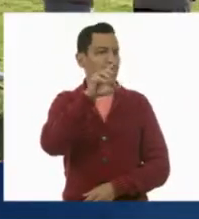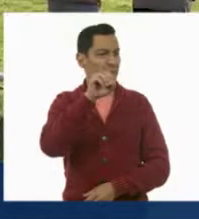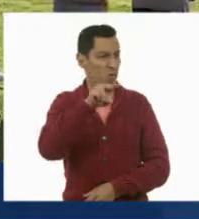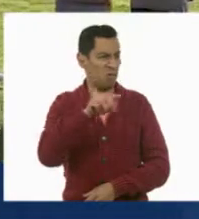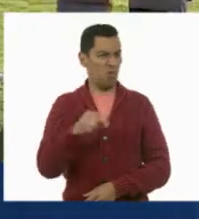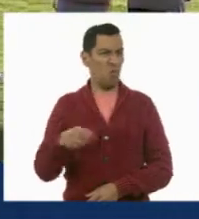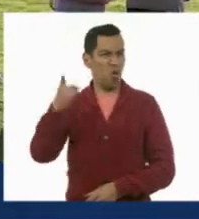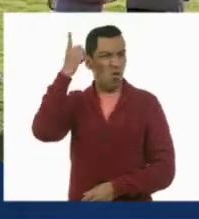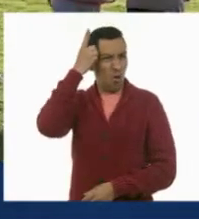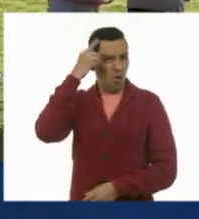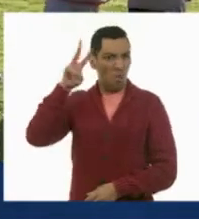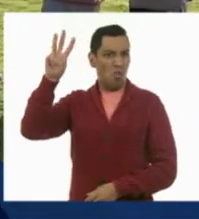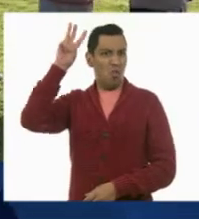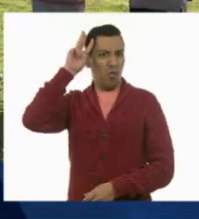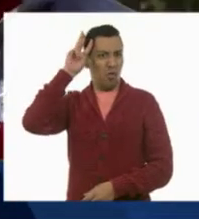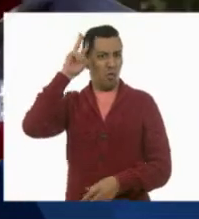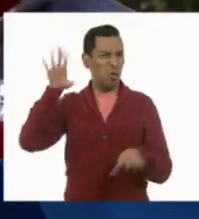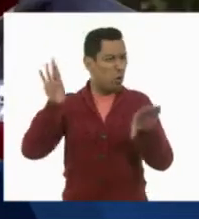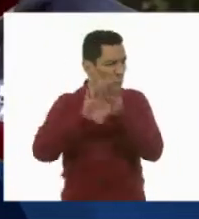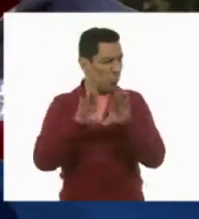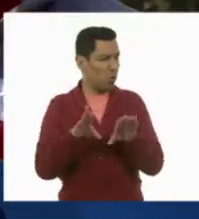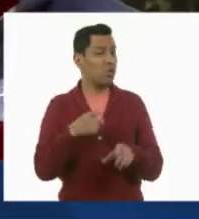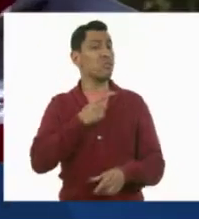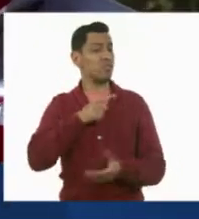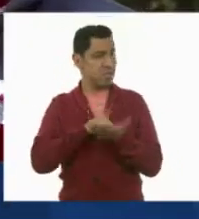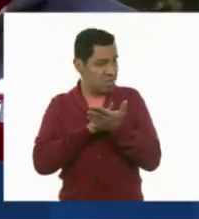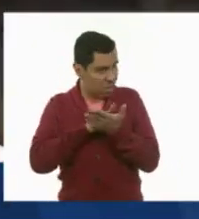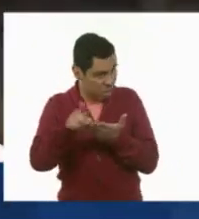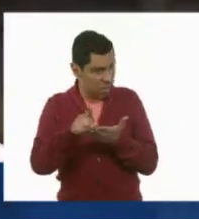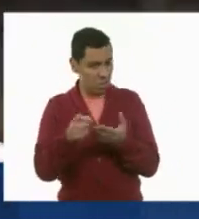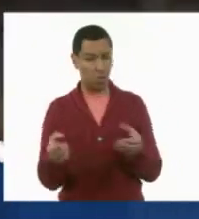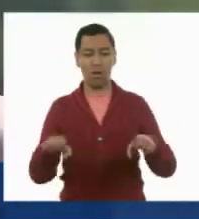ustedes, tiene derecho a entrar al equipo. ¿Está claro?